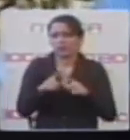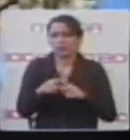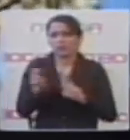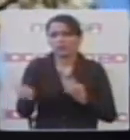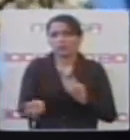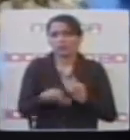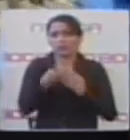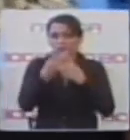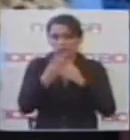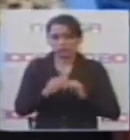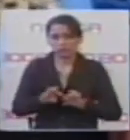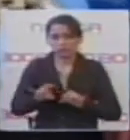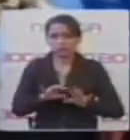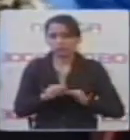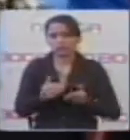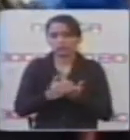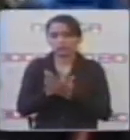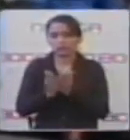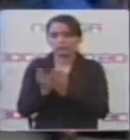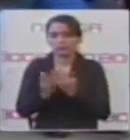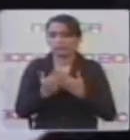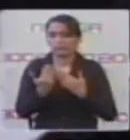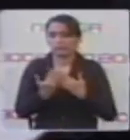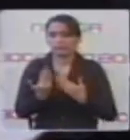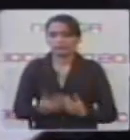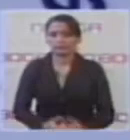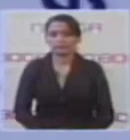a servicios de telecomunicaciones.